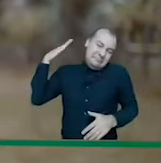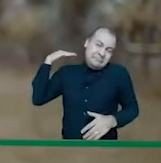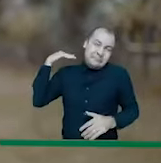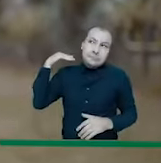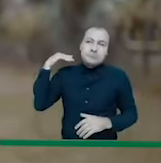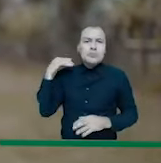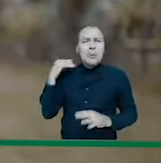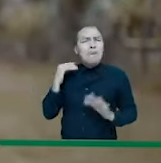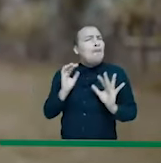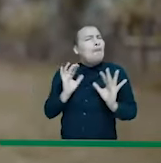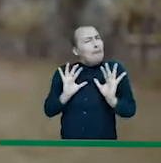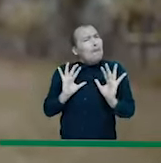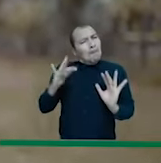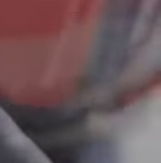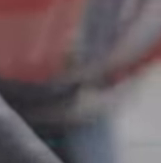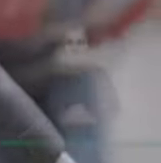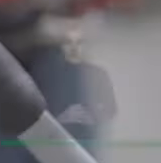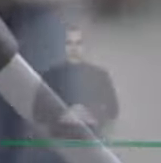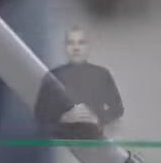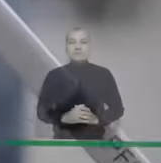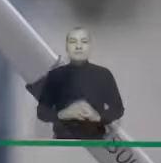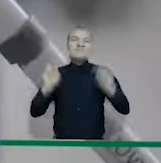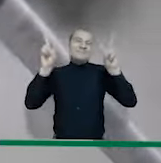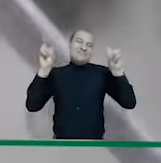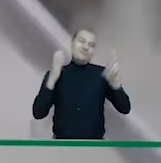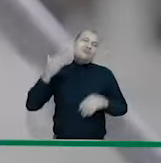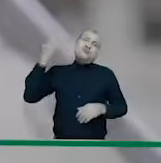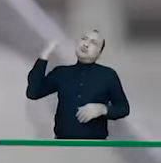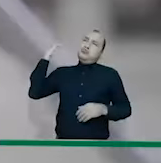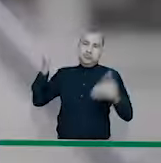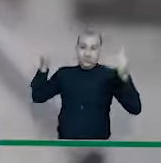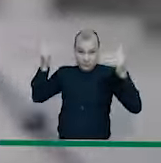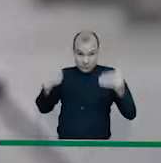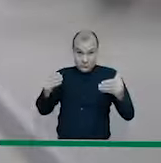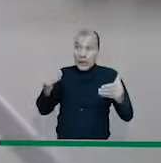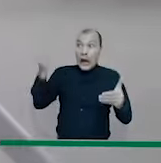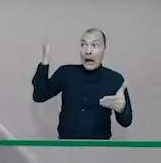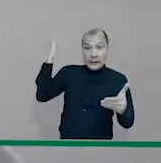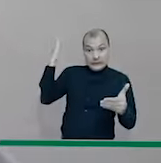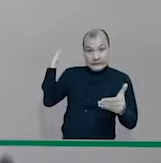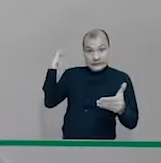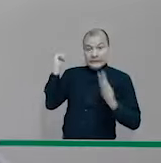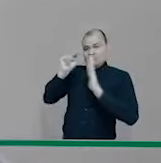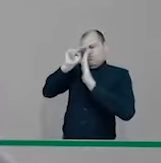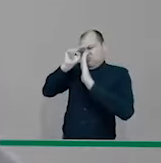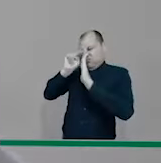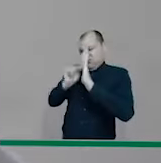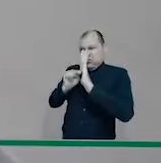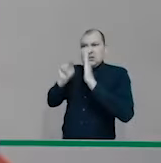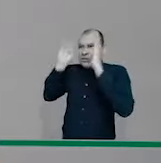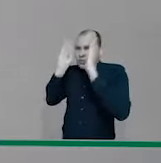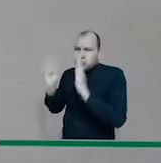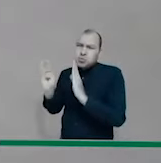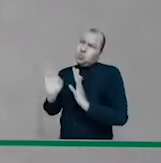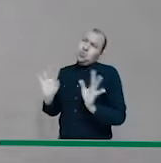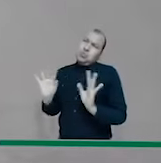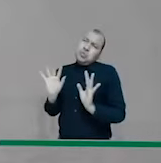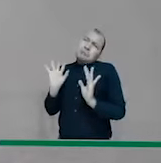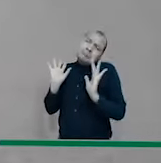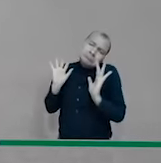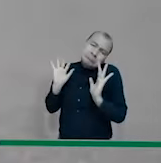los estudiantes con discapacidad. Audiodescripción. En la ciudad universitaria aparece Carlos